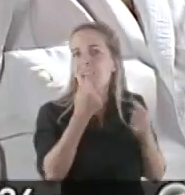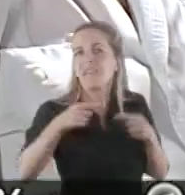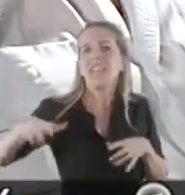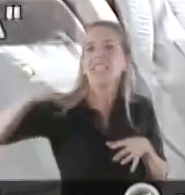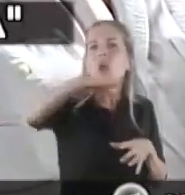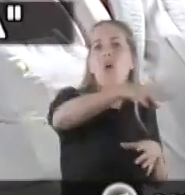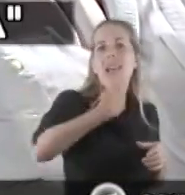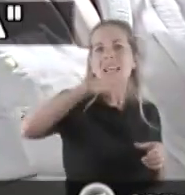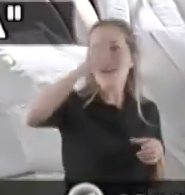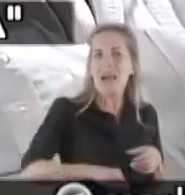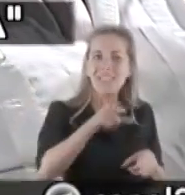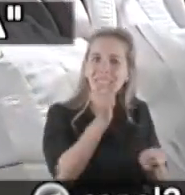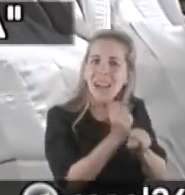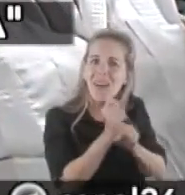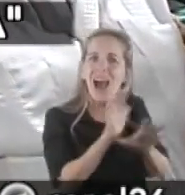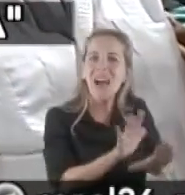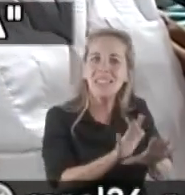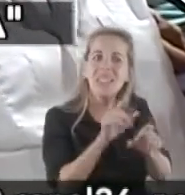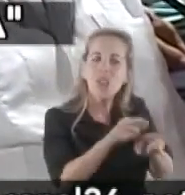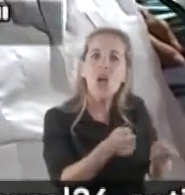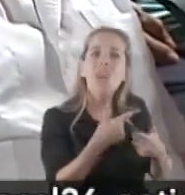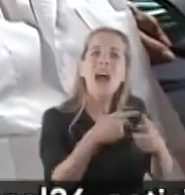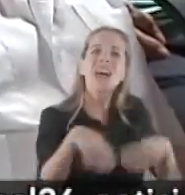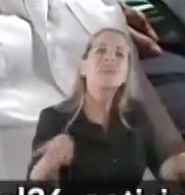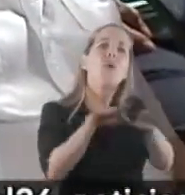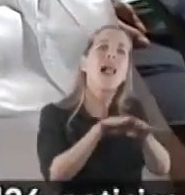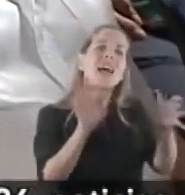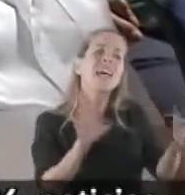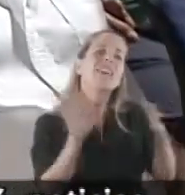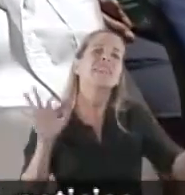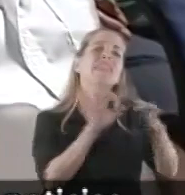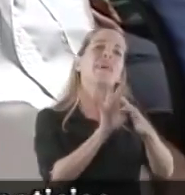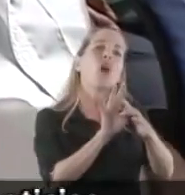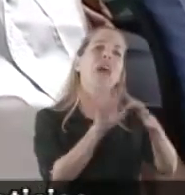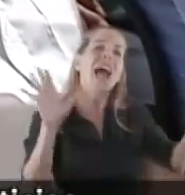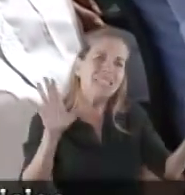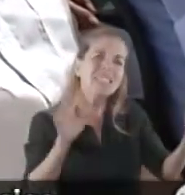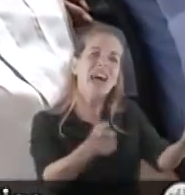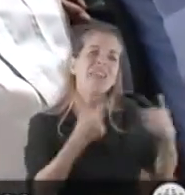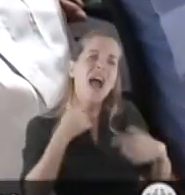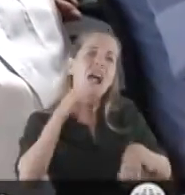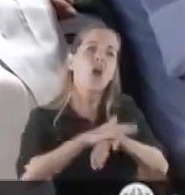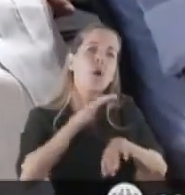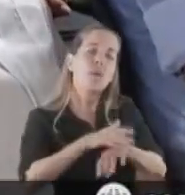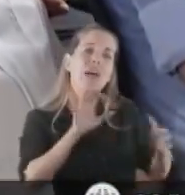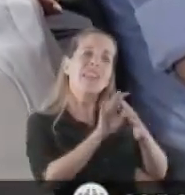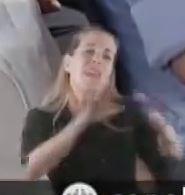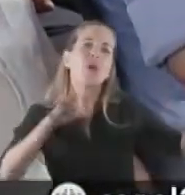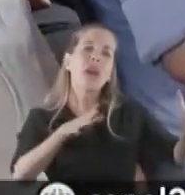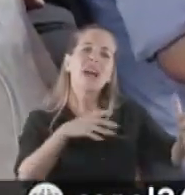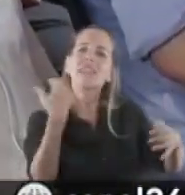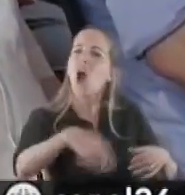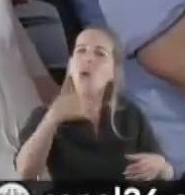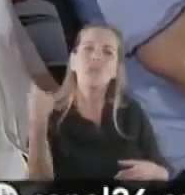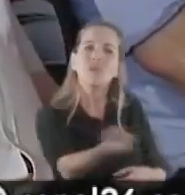a hacer esta obra. Nos iguala. La democracia nos compromete. La democracia nos obliga a ser parte de los